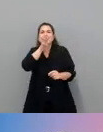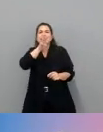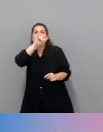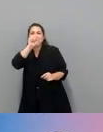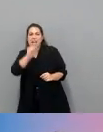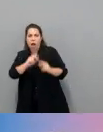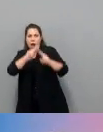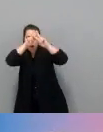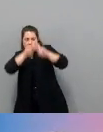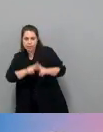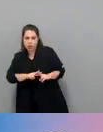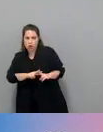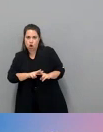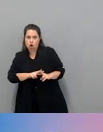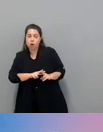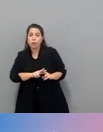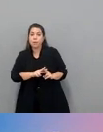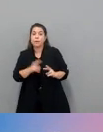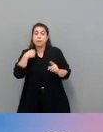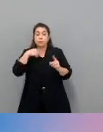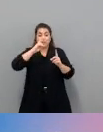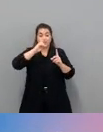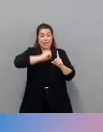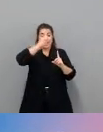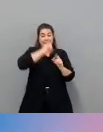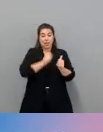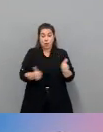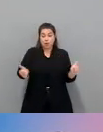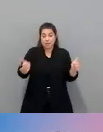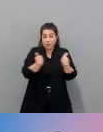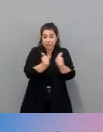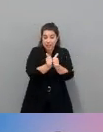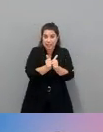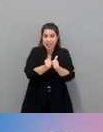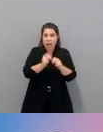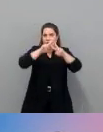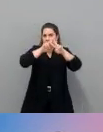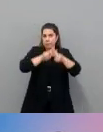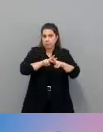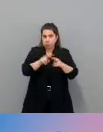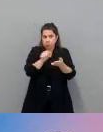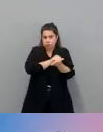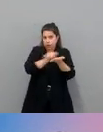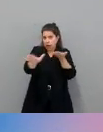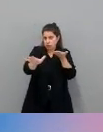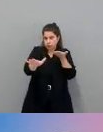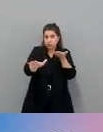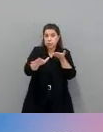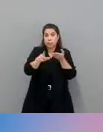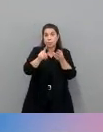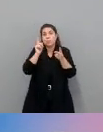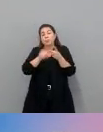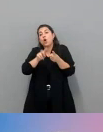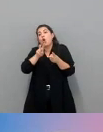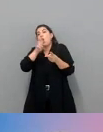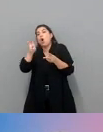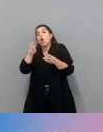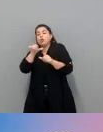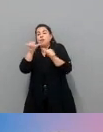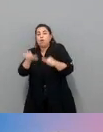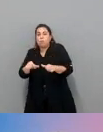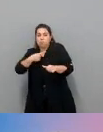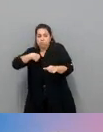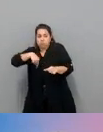unas revisiones en el grado de dependencia que ya se van a hacer de oficio, y otras que pues, nosotros podemos